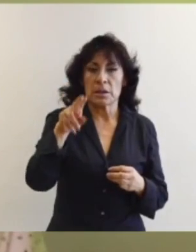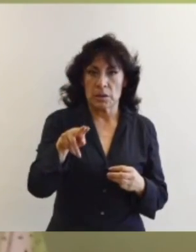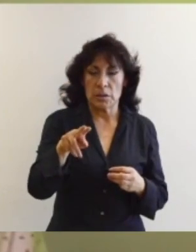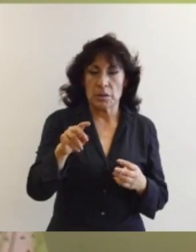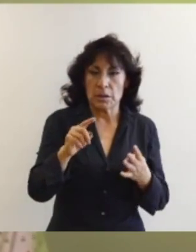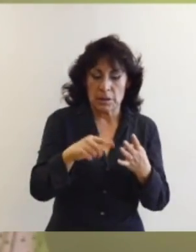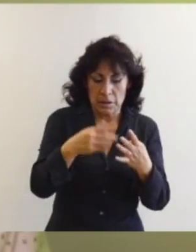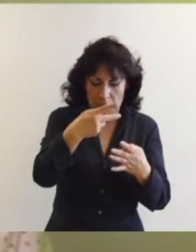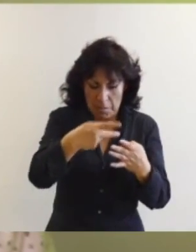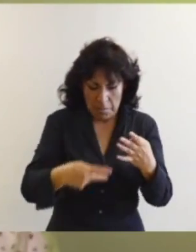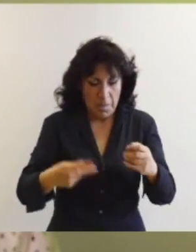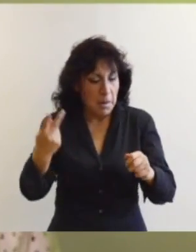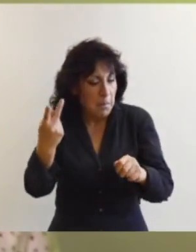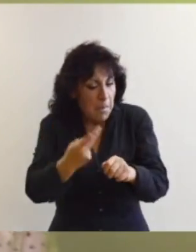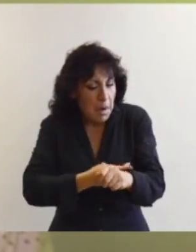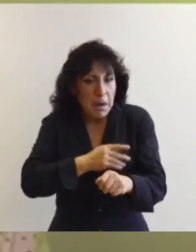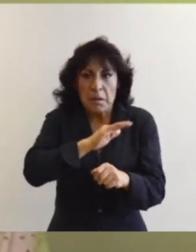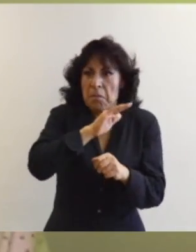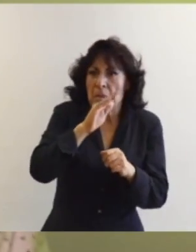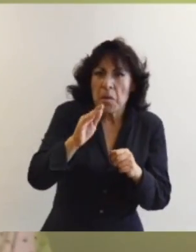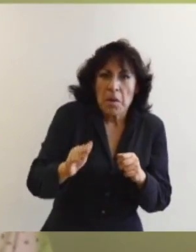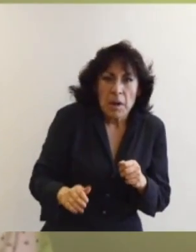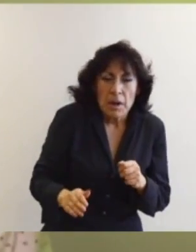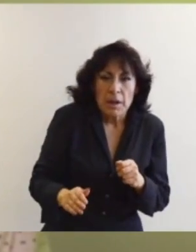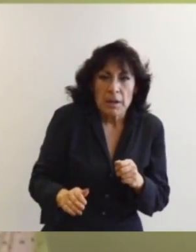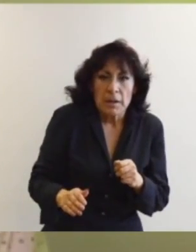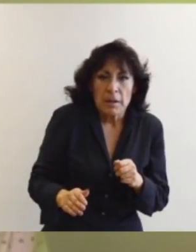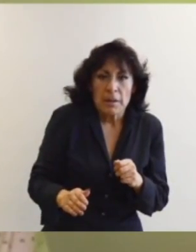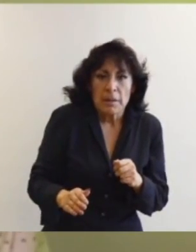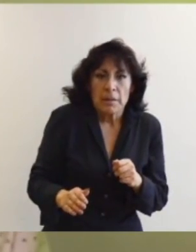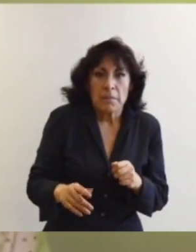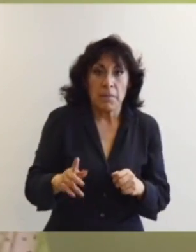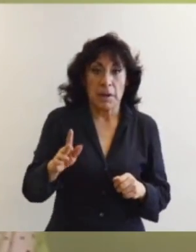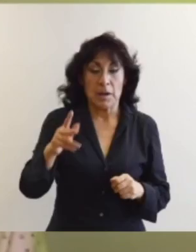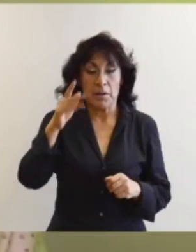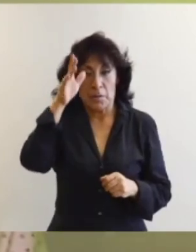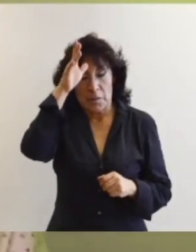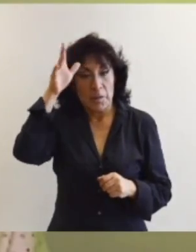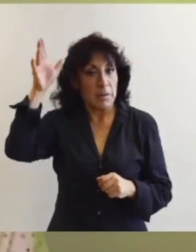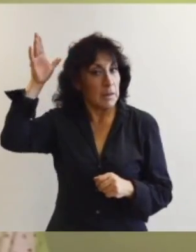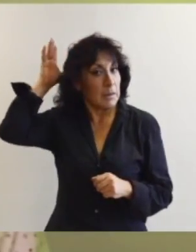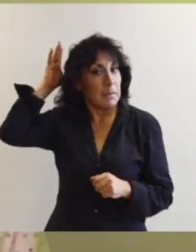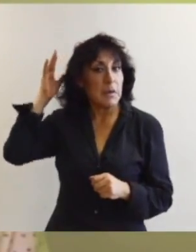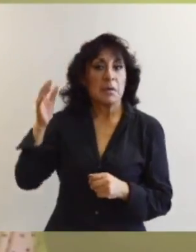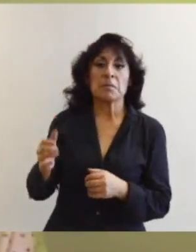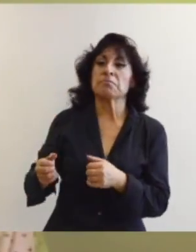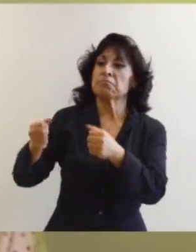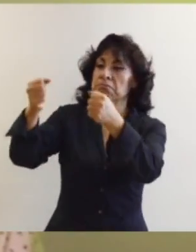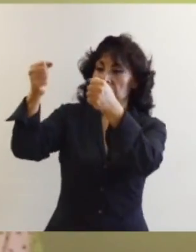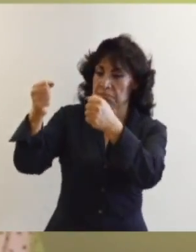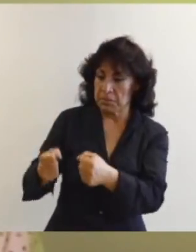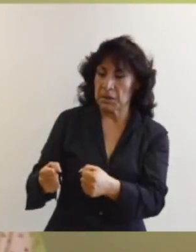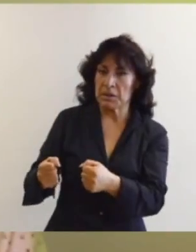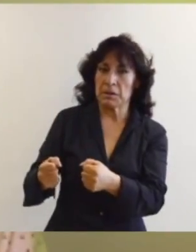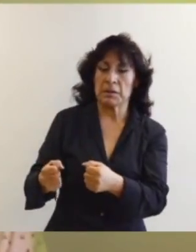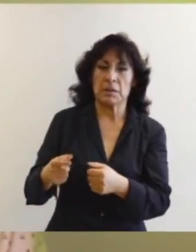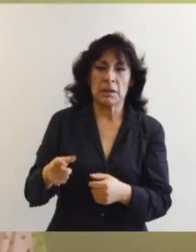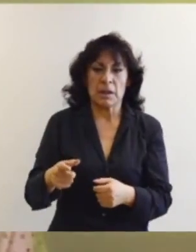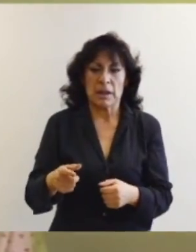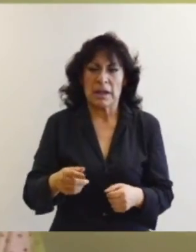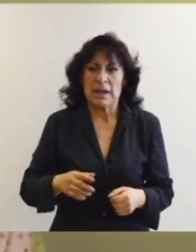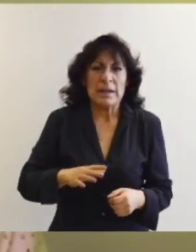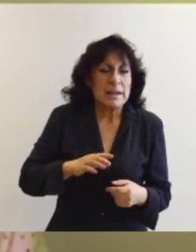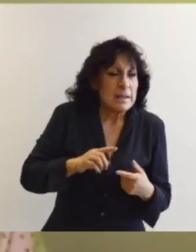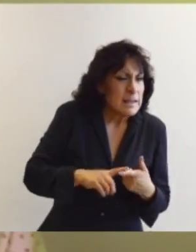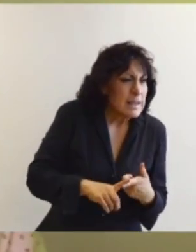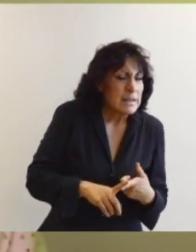Wilson, todos pasan, mueren. Cuauhtémoc permanece.